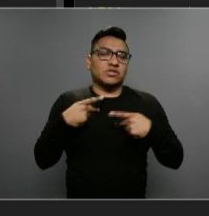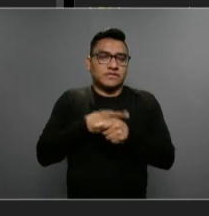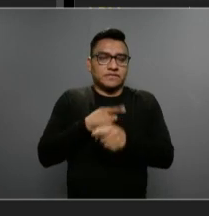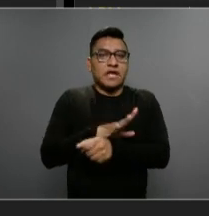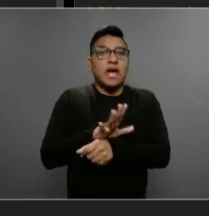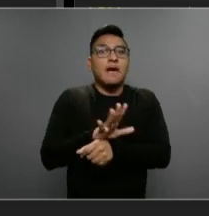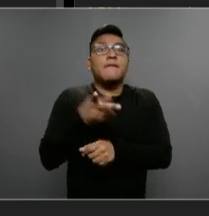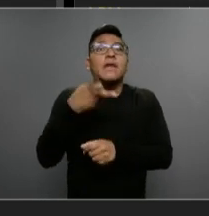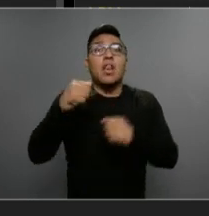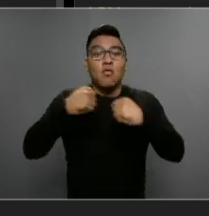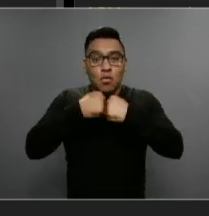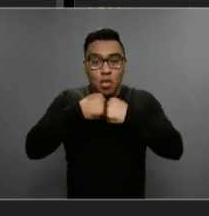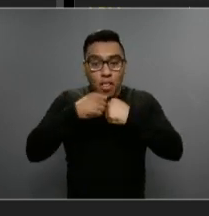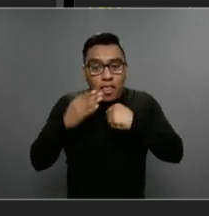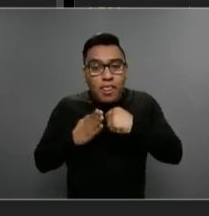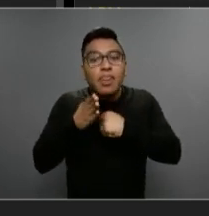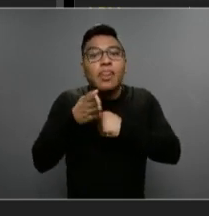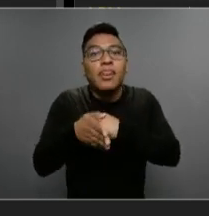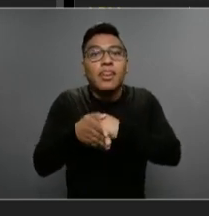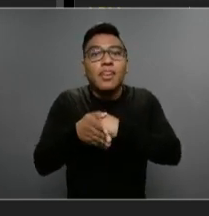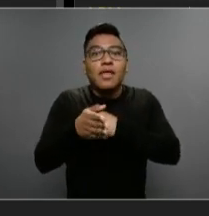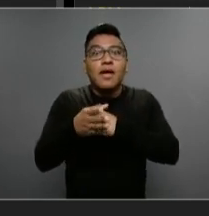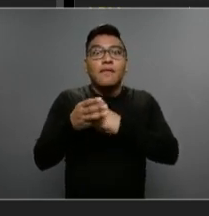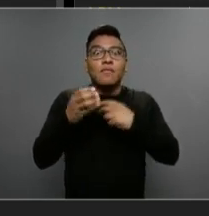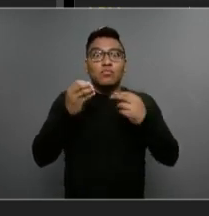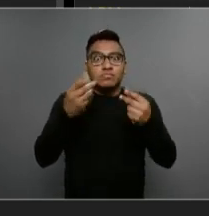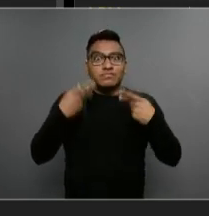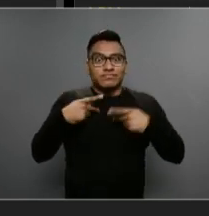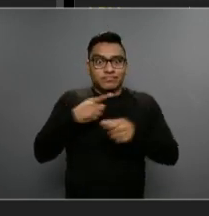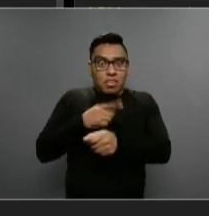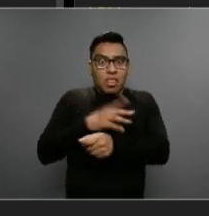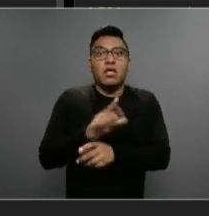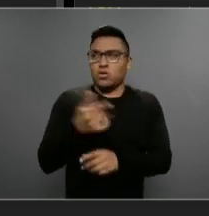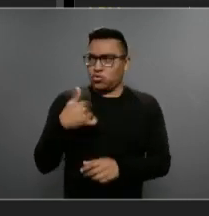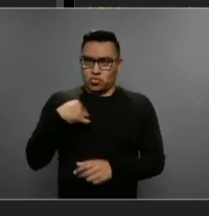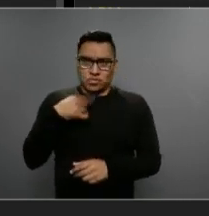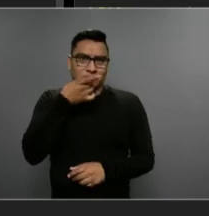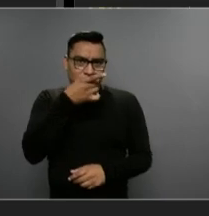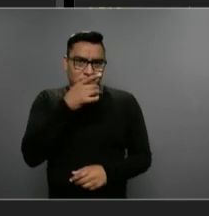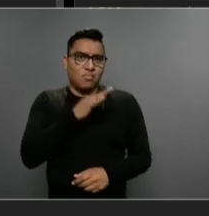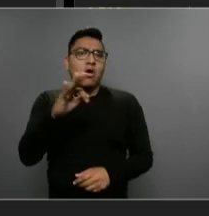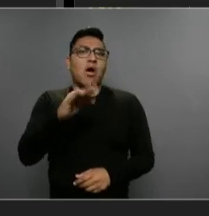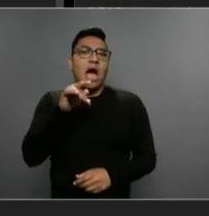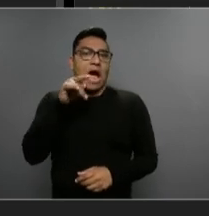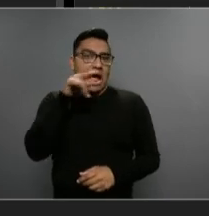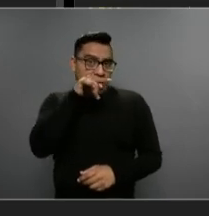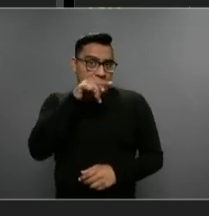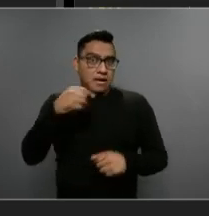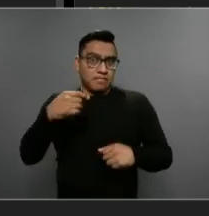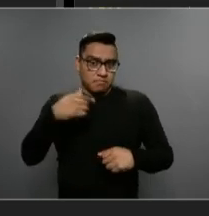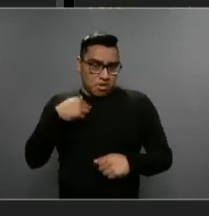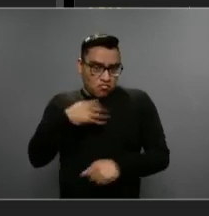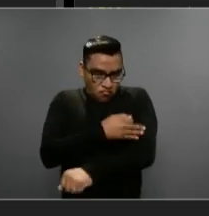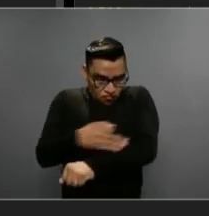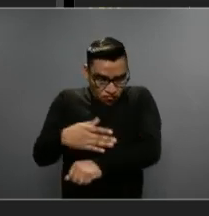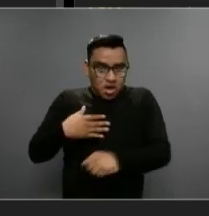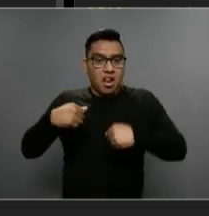haya muchísimos. Yo te lo puedo decir, mi familia vive en esa frontera, en esas fronteras. O sea,